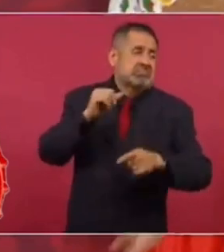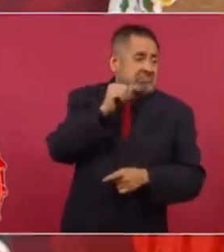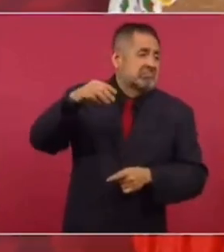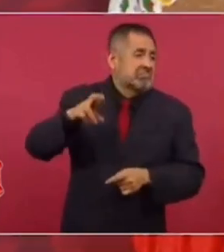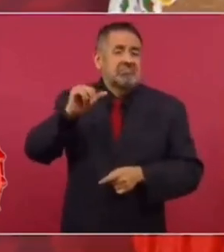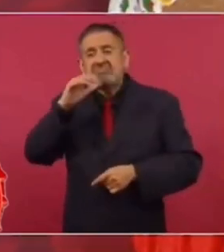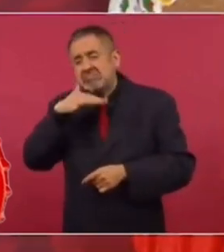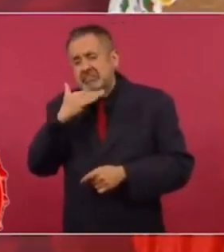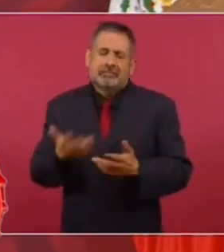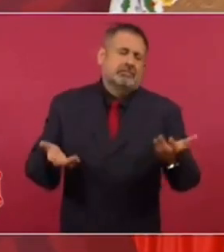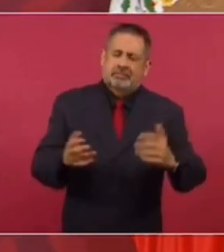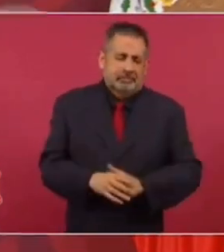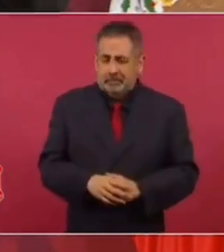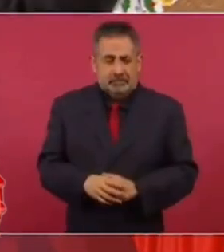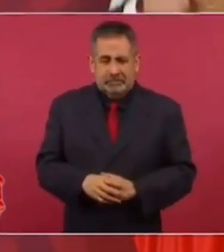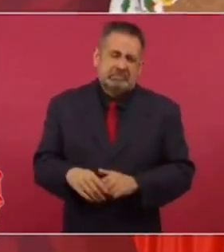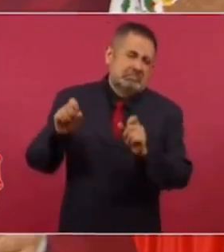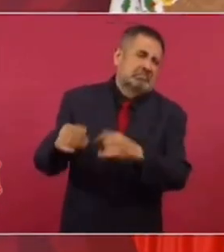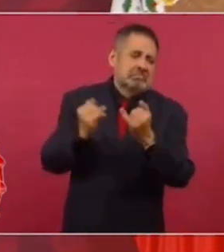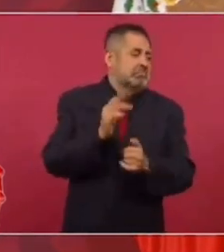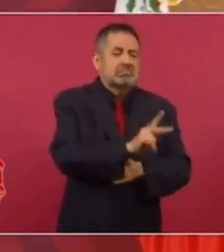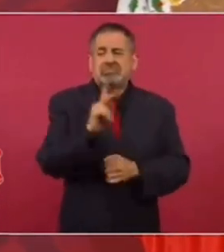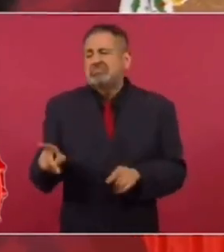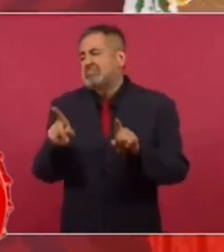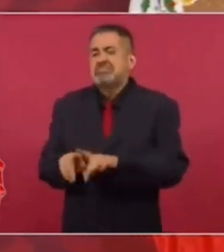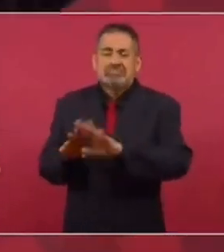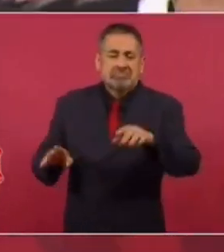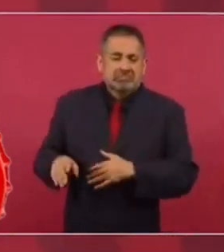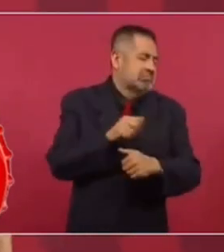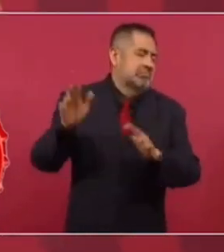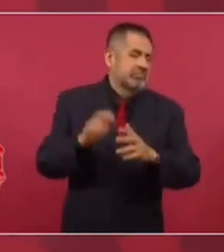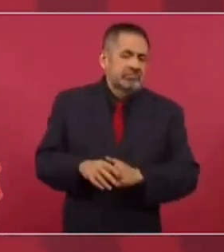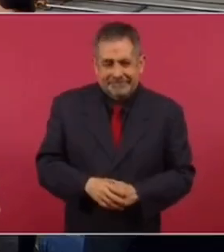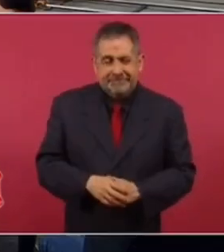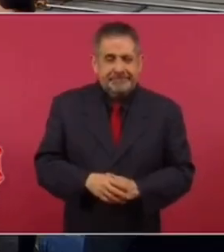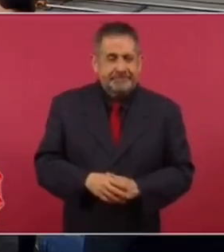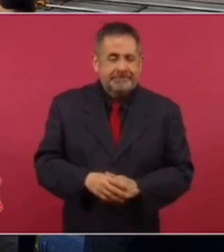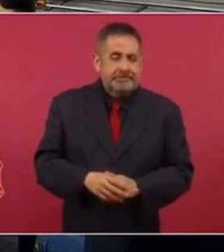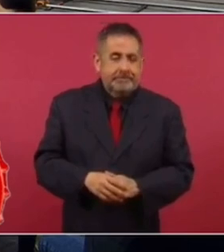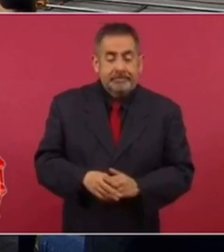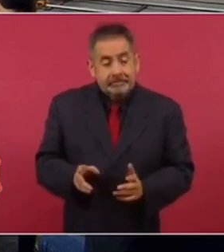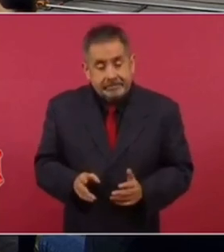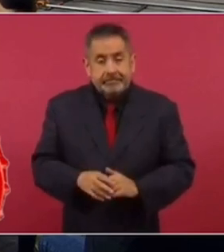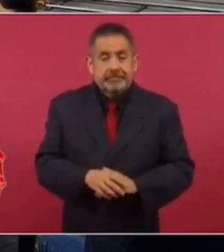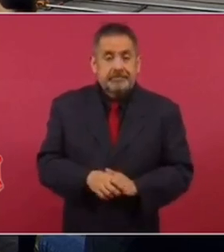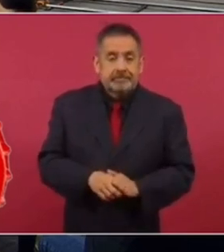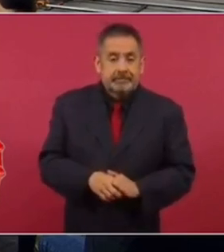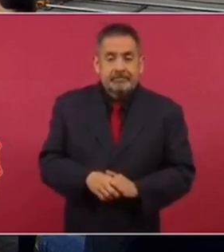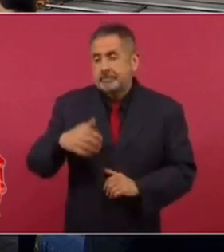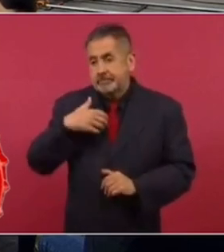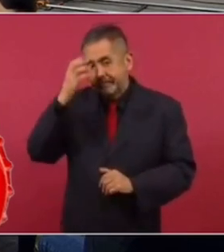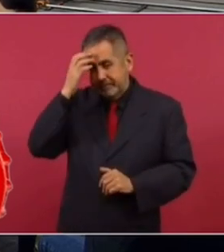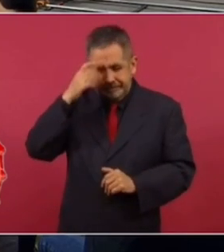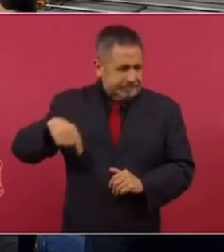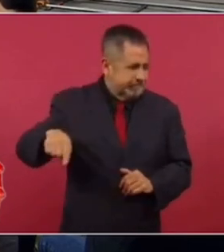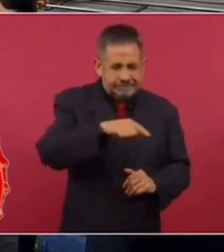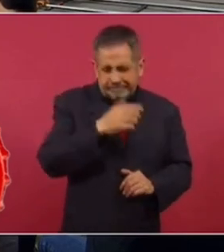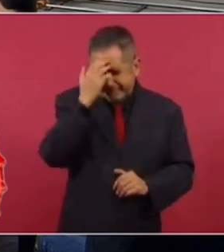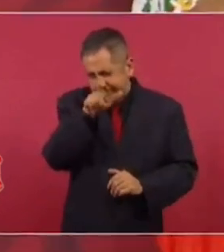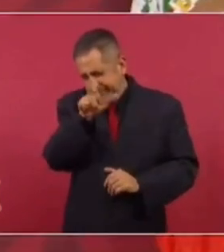Morena. Es lo mismo. Yo no puedo soportar eso. Y se va. Pues yo, conociendo a la